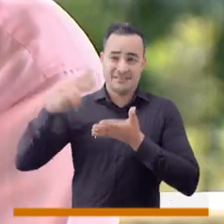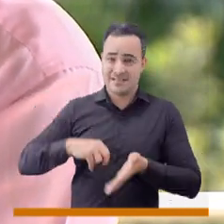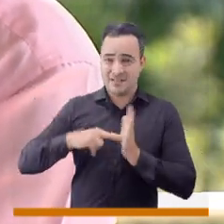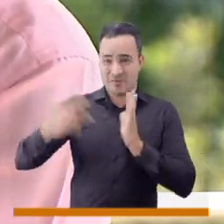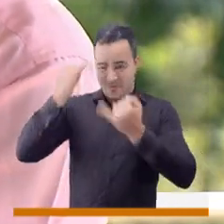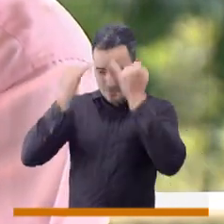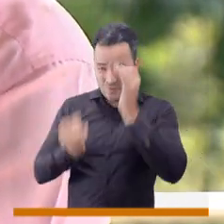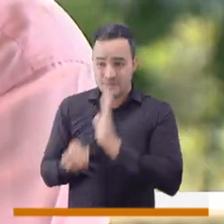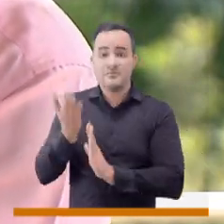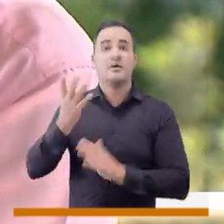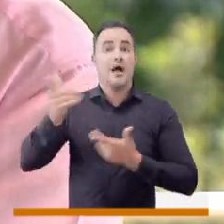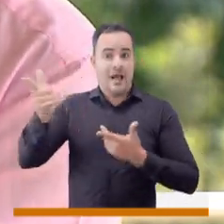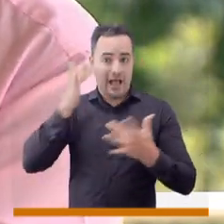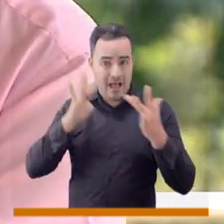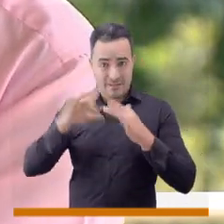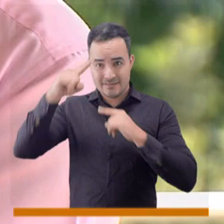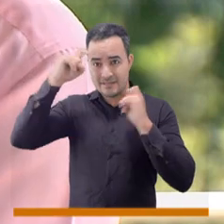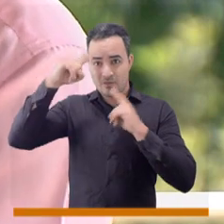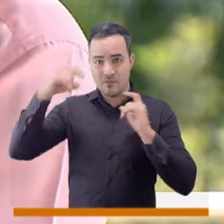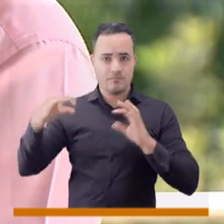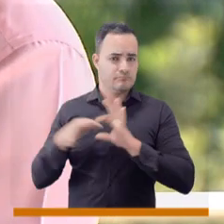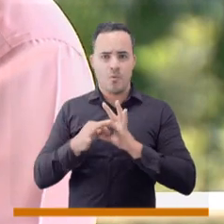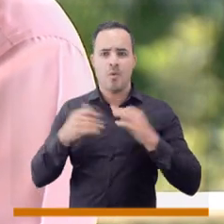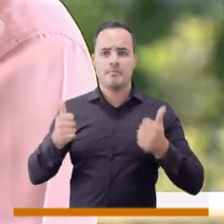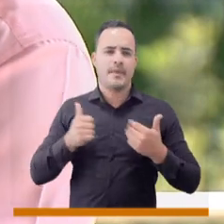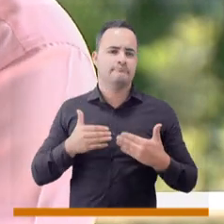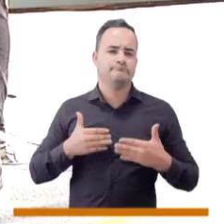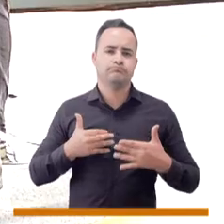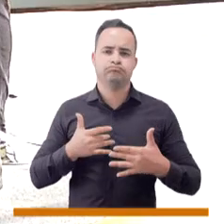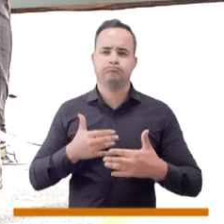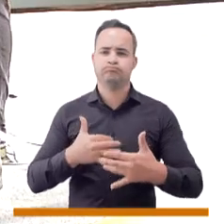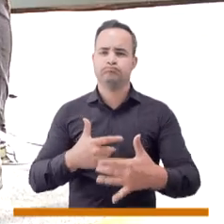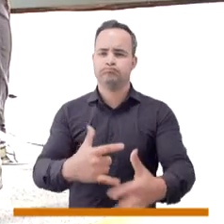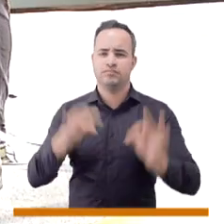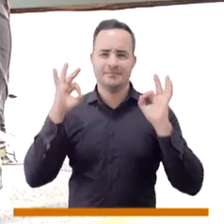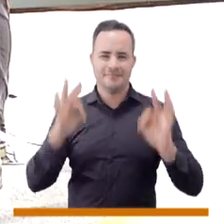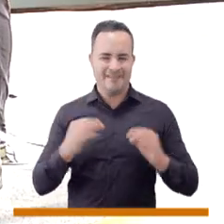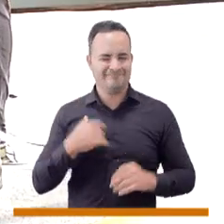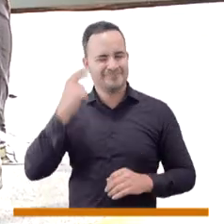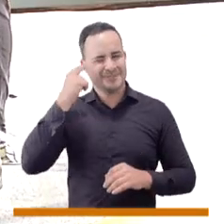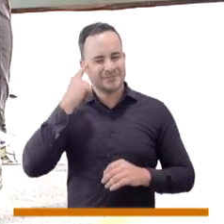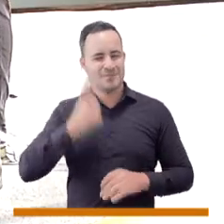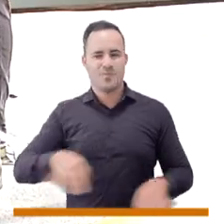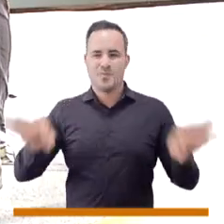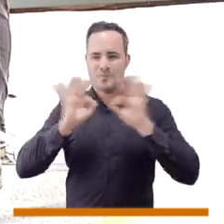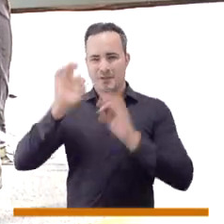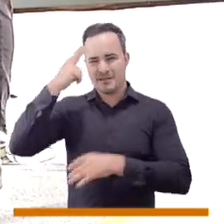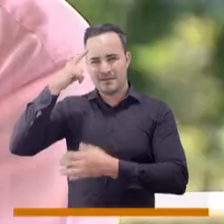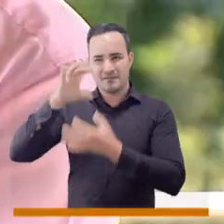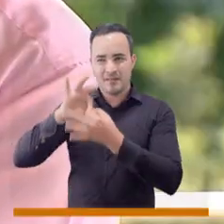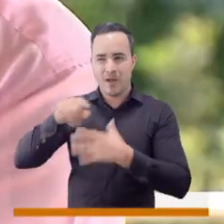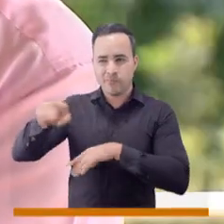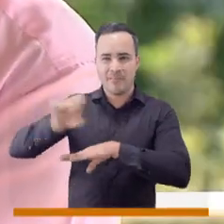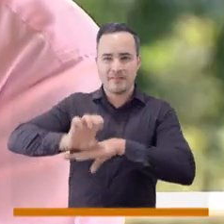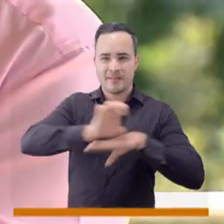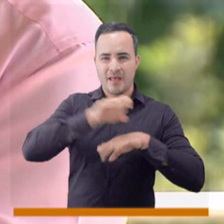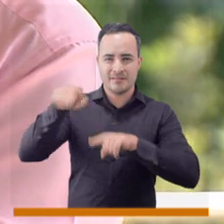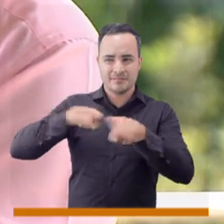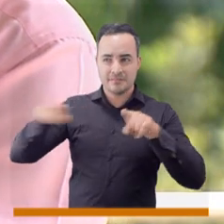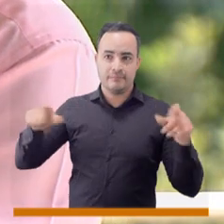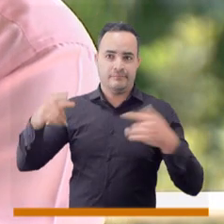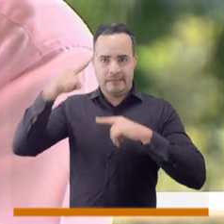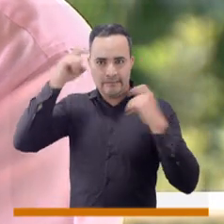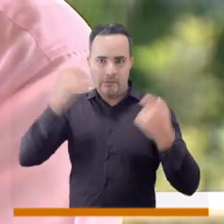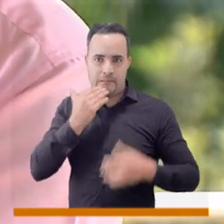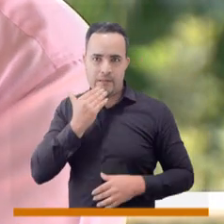tanto capital y que estaría direccionada hacia ese lado. Yo creo que ahí es fundamental el trabajo de las entidades públicas, de